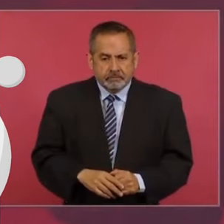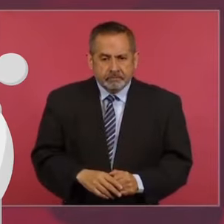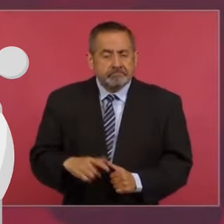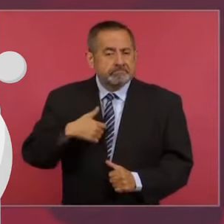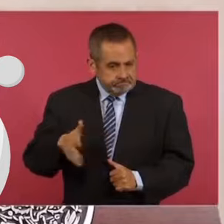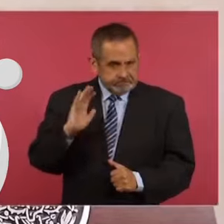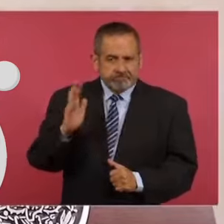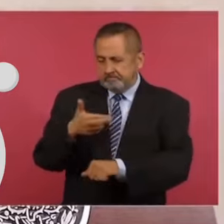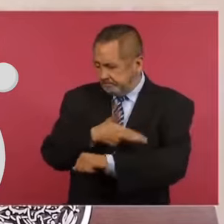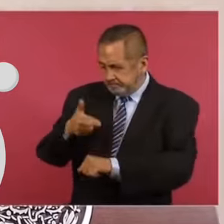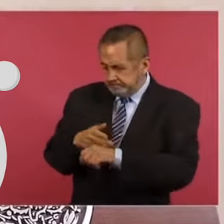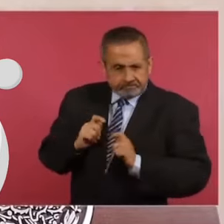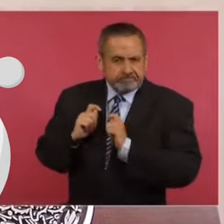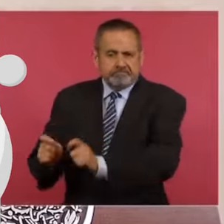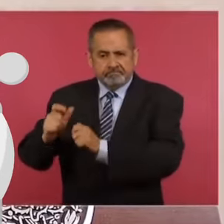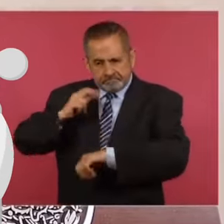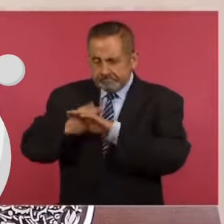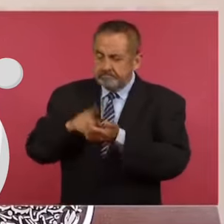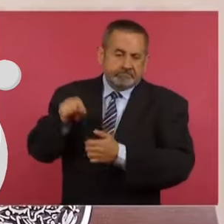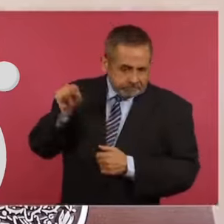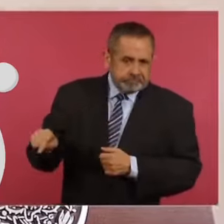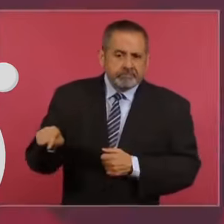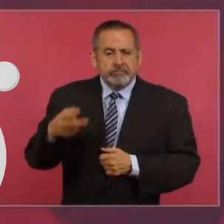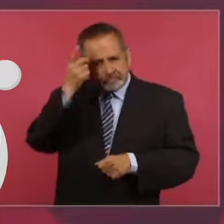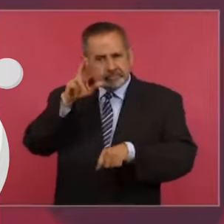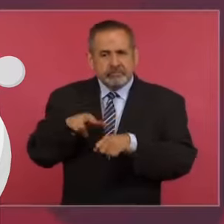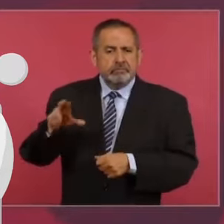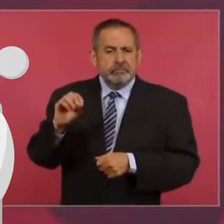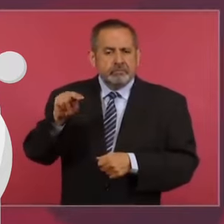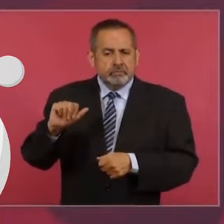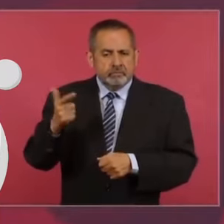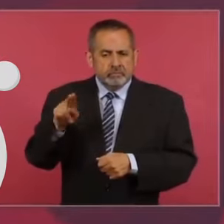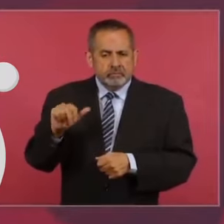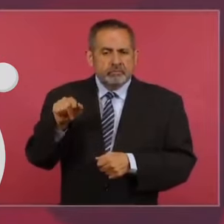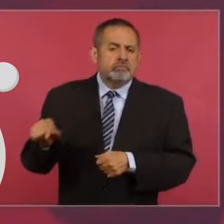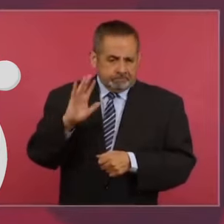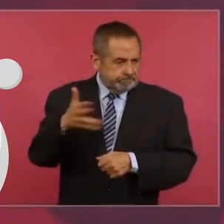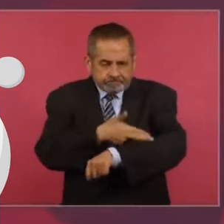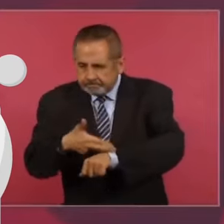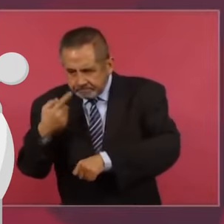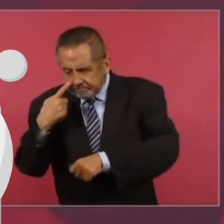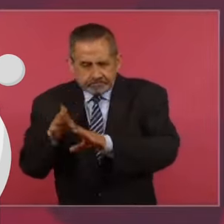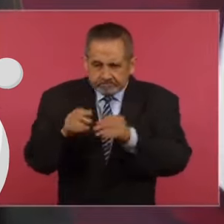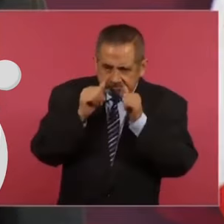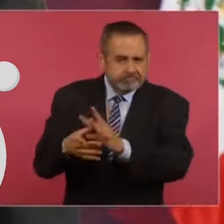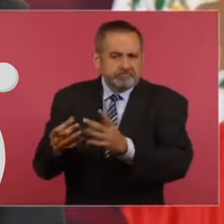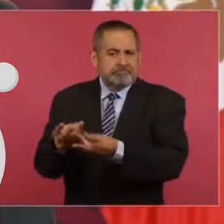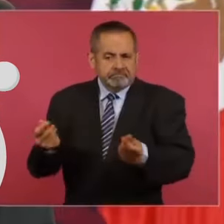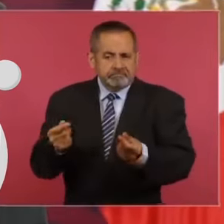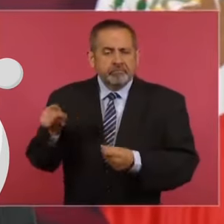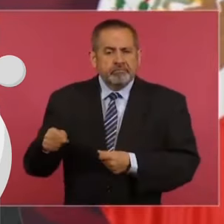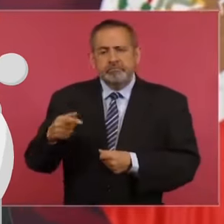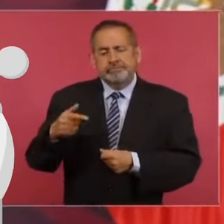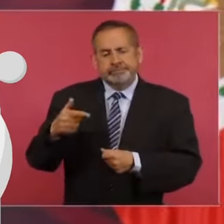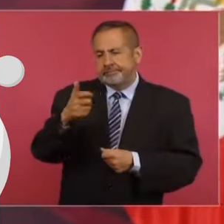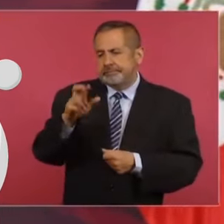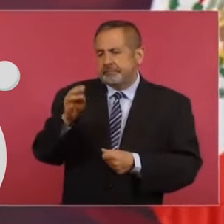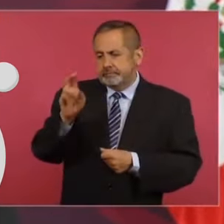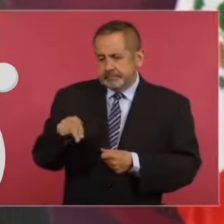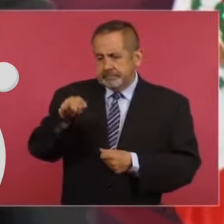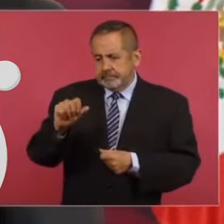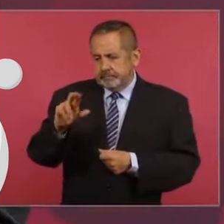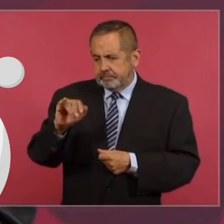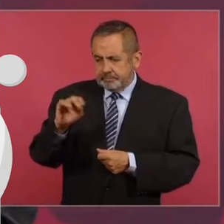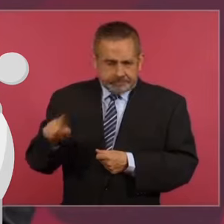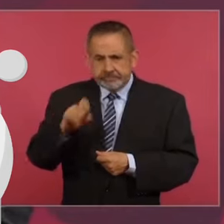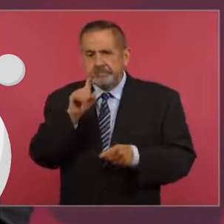ya se le encargué al director de Conagua, ya lo está atendiendo, Germán Martínez, y lo